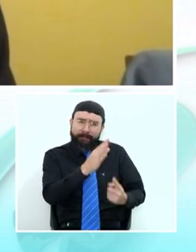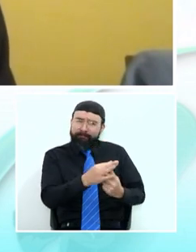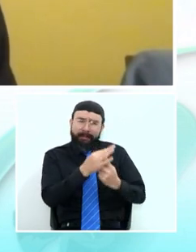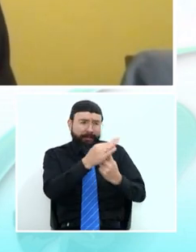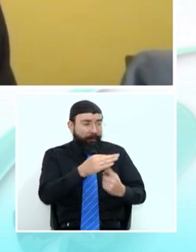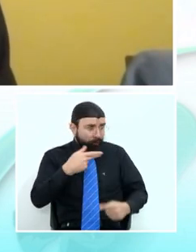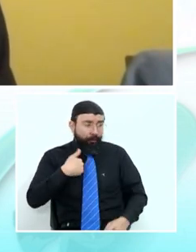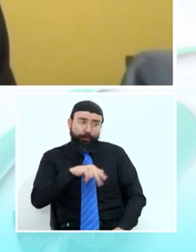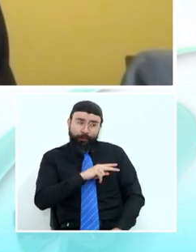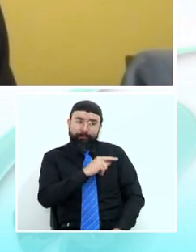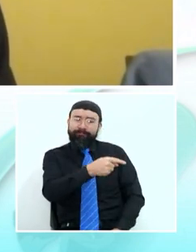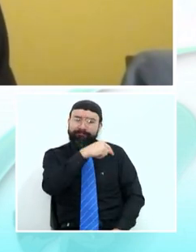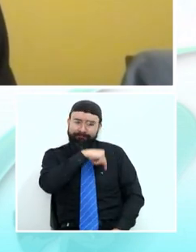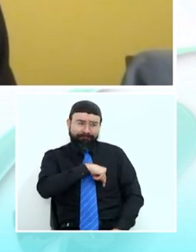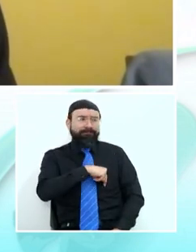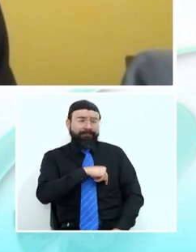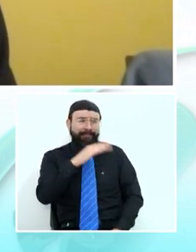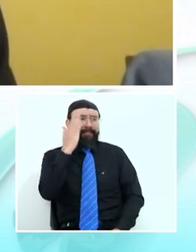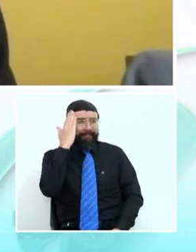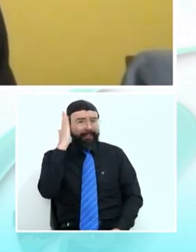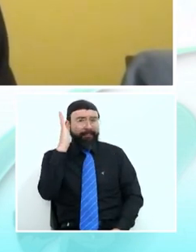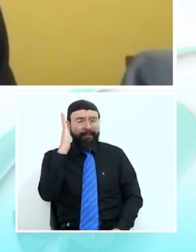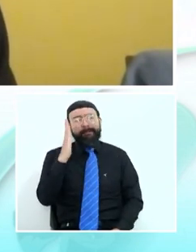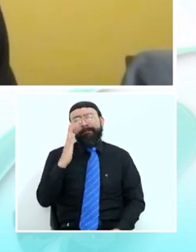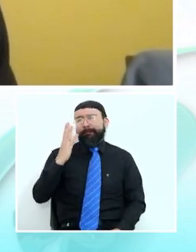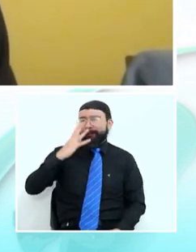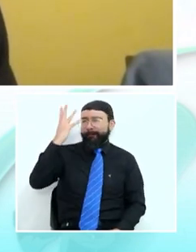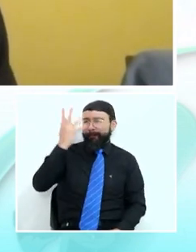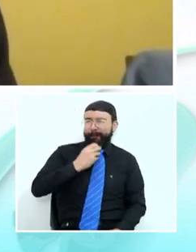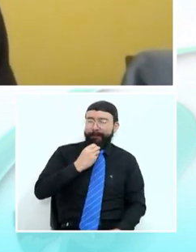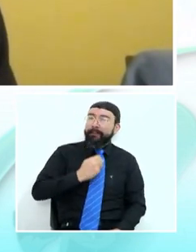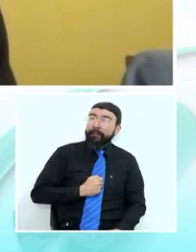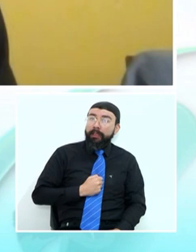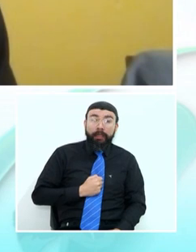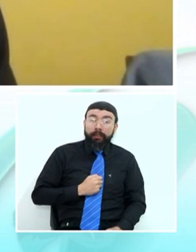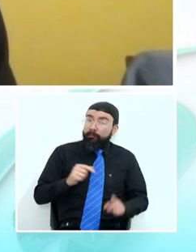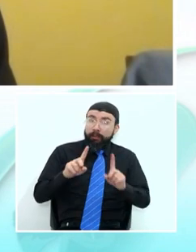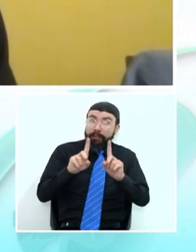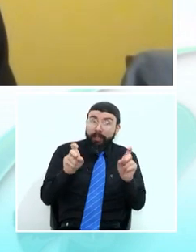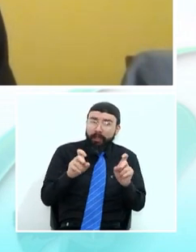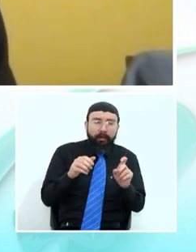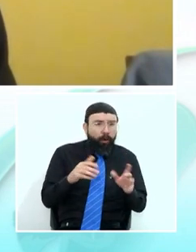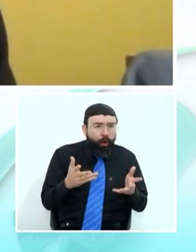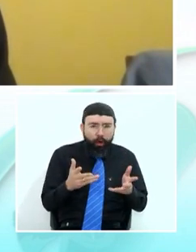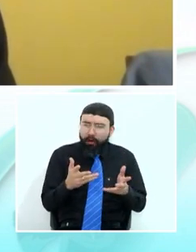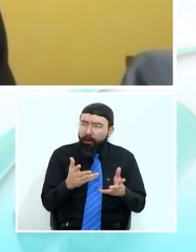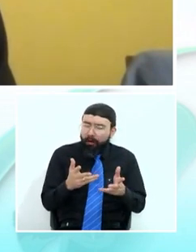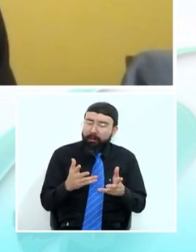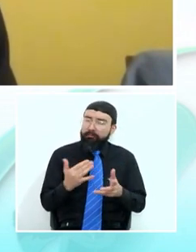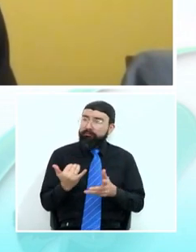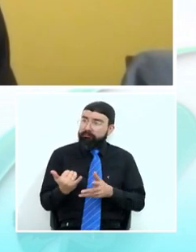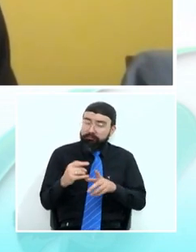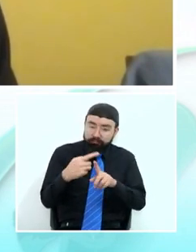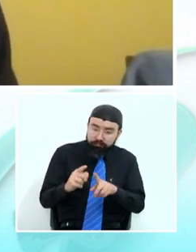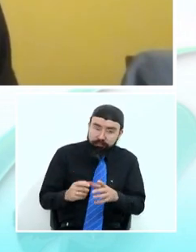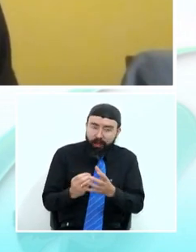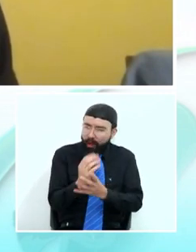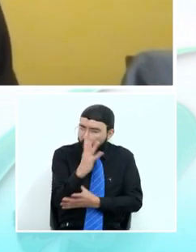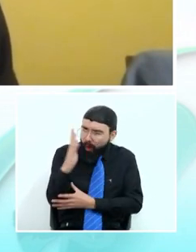ya linda, lo sabes. Tan linda. Vamos a hablar un poco de cómo la naturaleza a través de las frutas nos pueden ayudar para desintoxicar nuestro